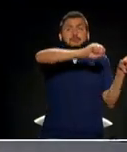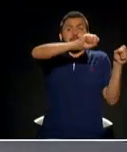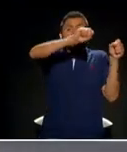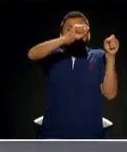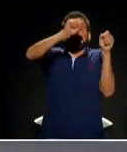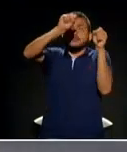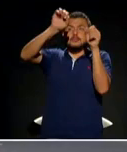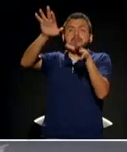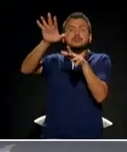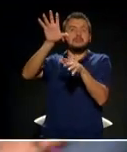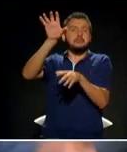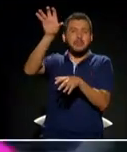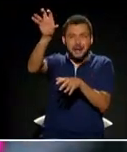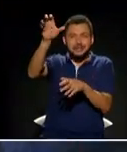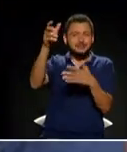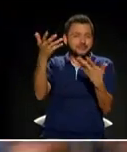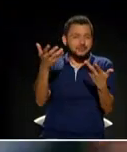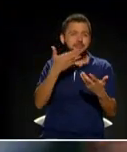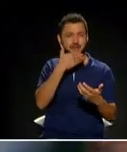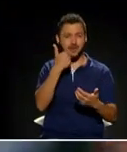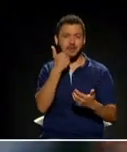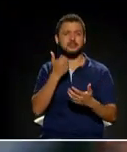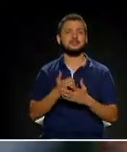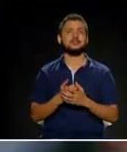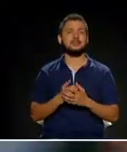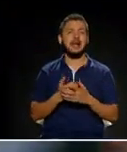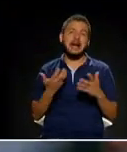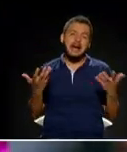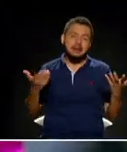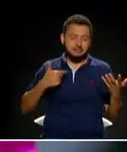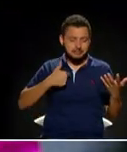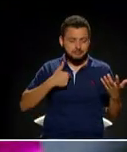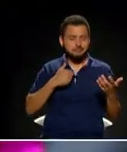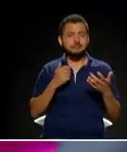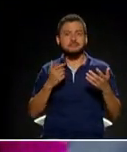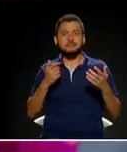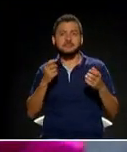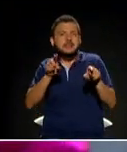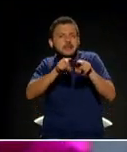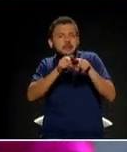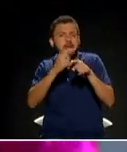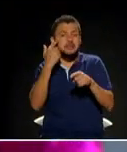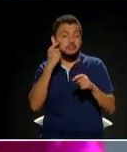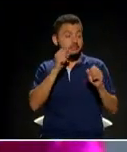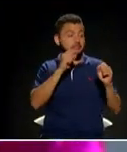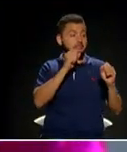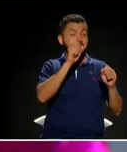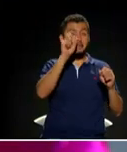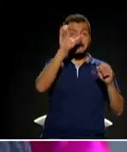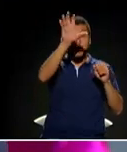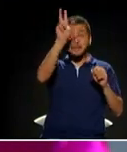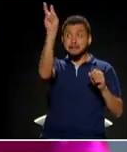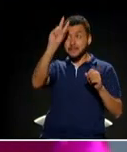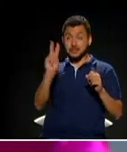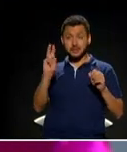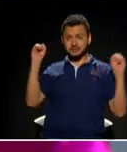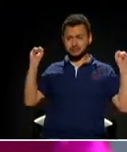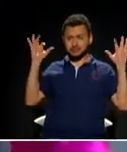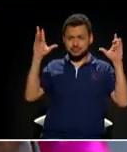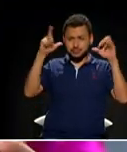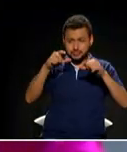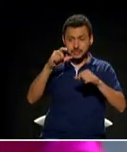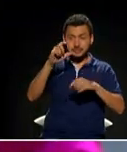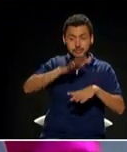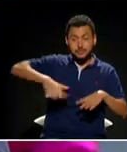atendiendo con la misma amplitud que tienen otros lugares del mundo los colombianos a los venezolanos que llegan al país frente al empleo no vernos como una